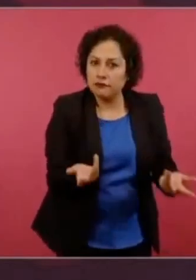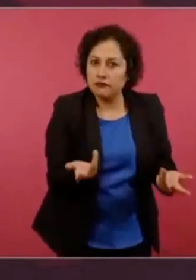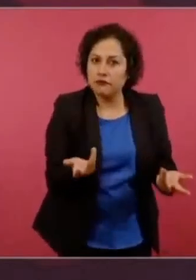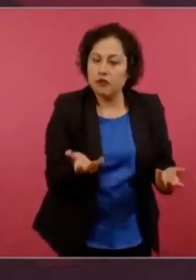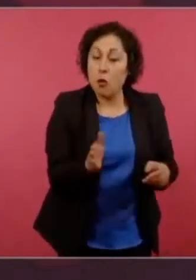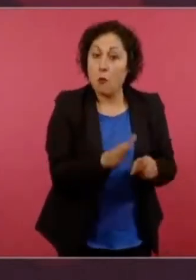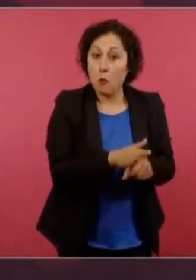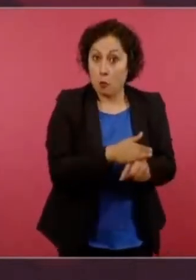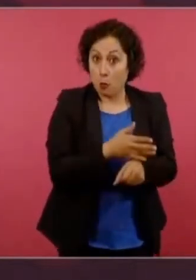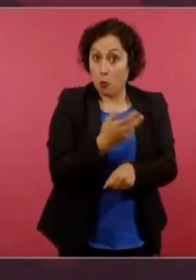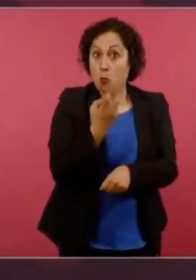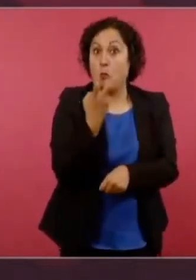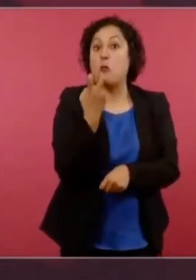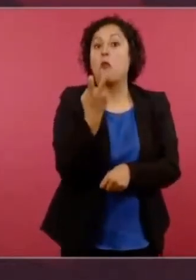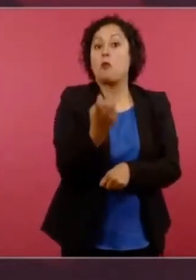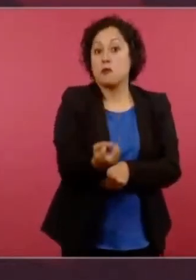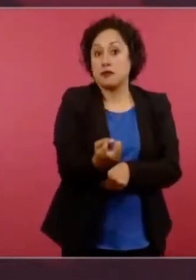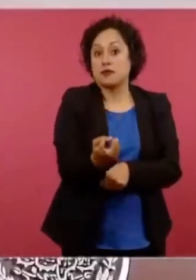Por eso estamos